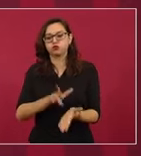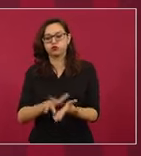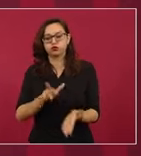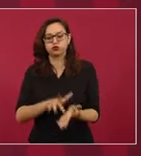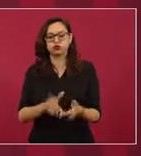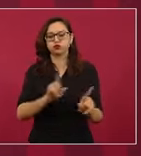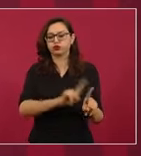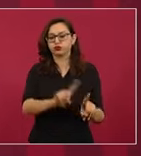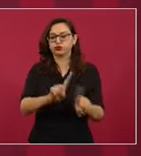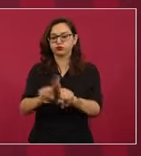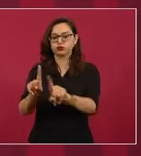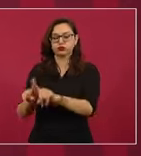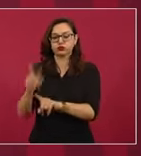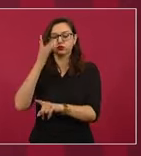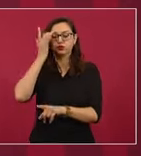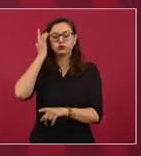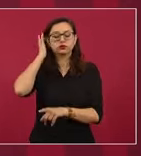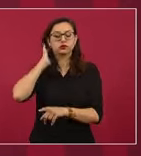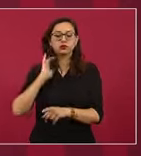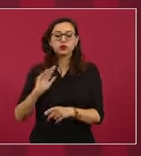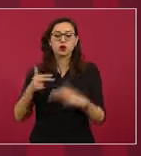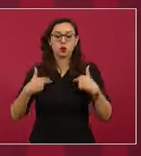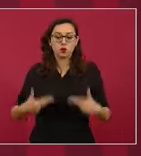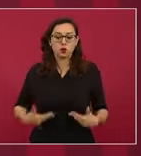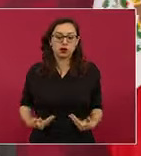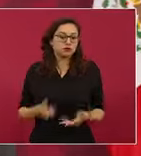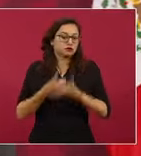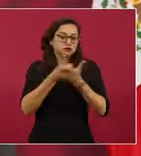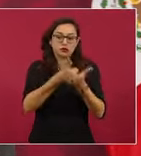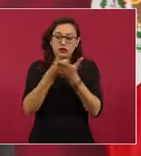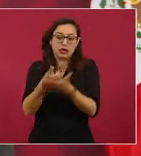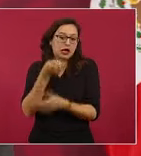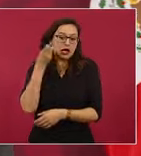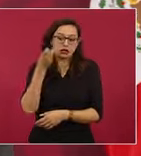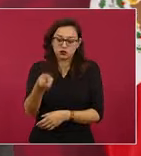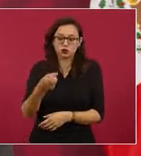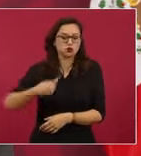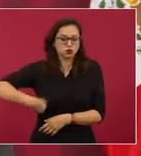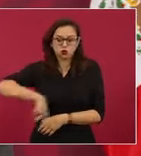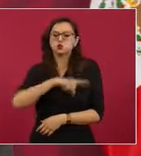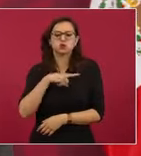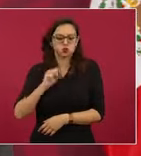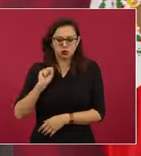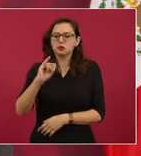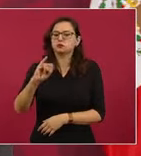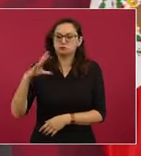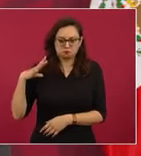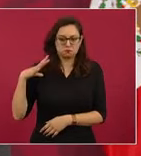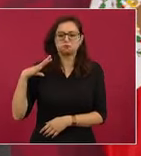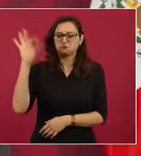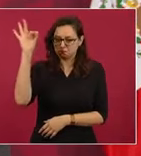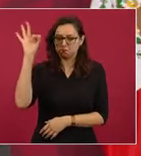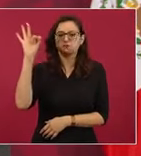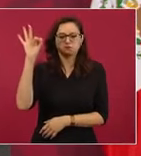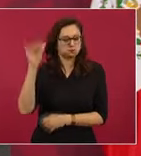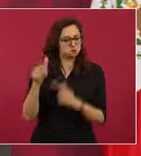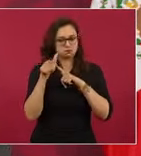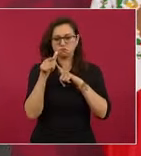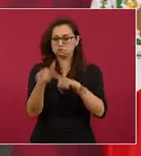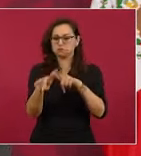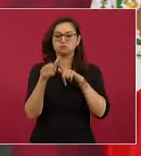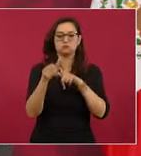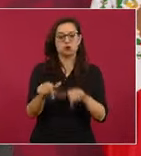refugiados, la ayuda humanitaria, en eso México va a mantener su política. Lo